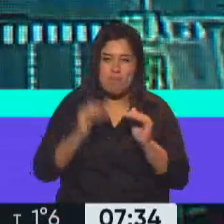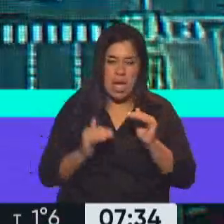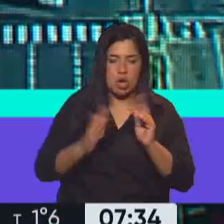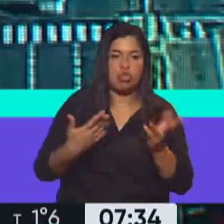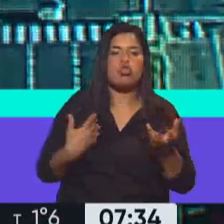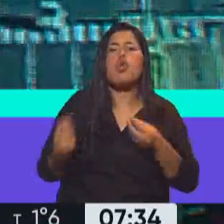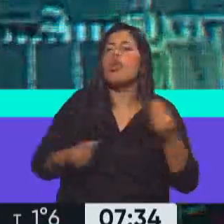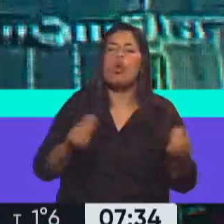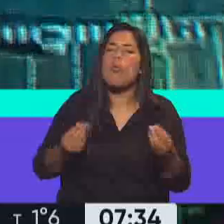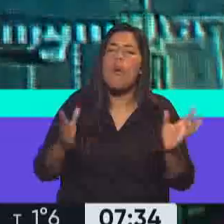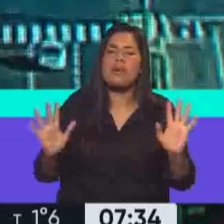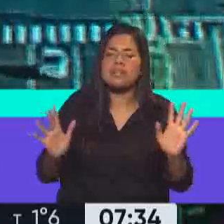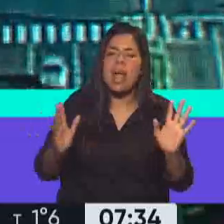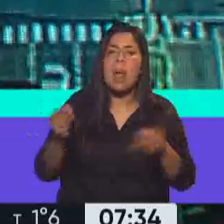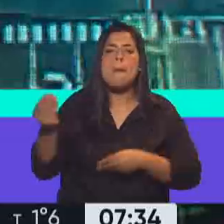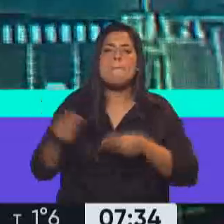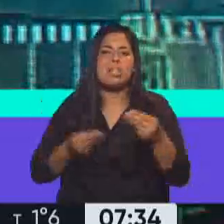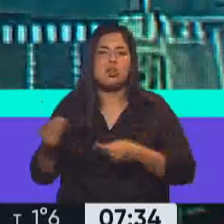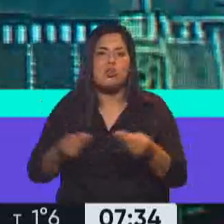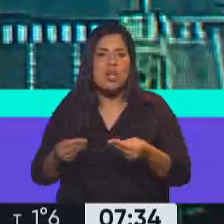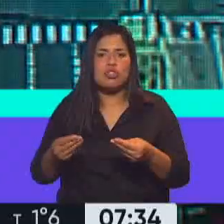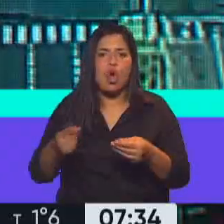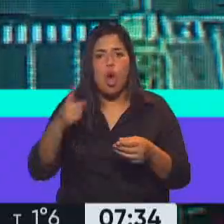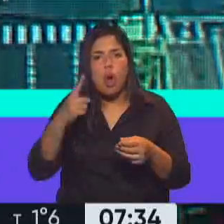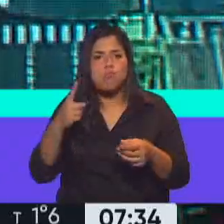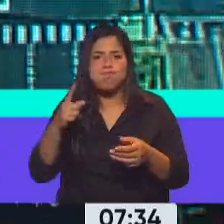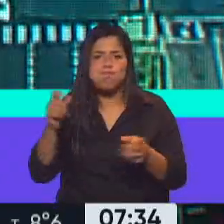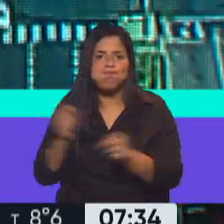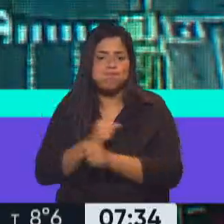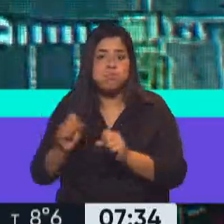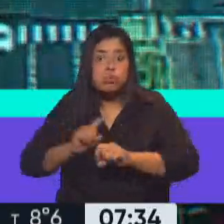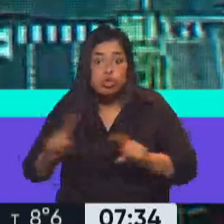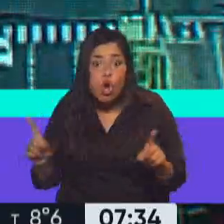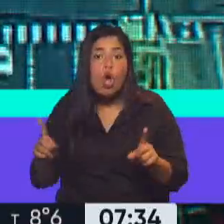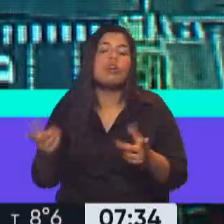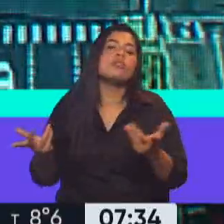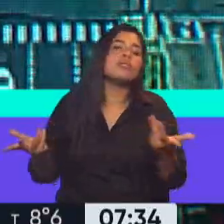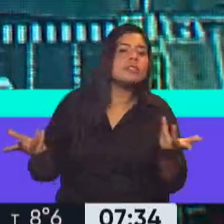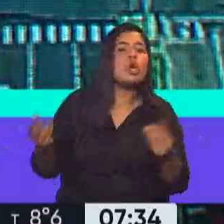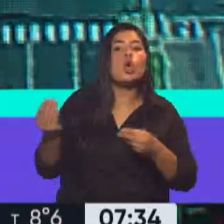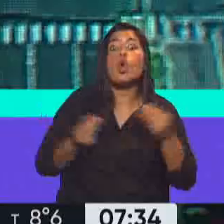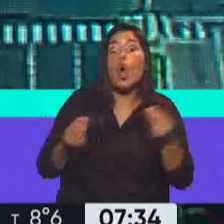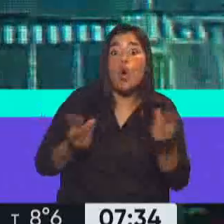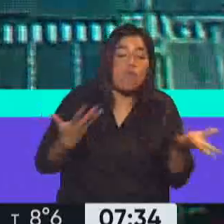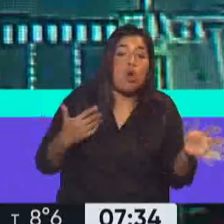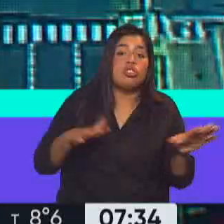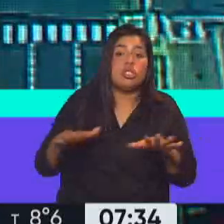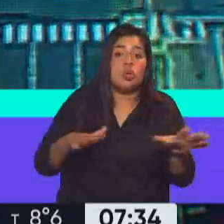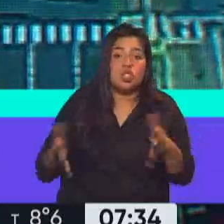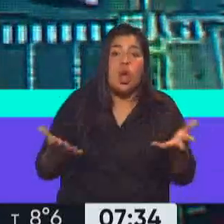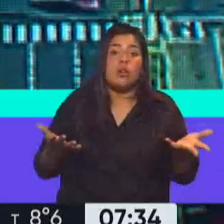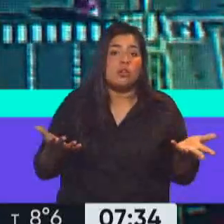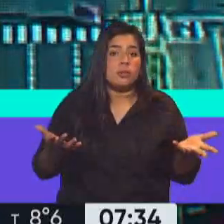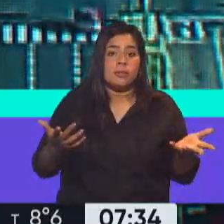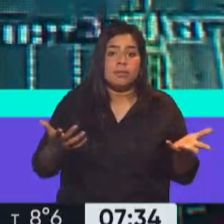presupuesto ayornado a un 2022, después de un 2021 inflacionario, para poder cumplir con sus obligaciones, ¿no?